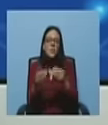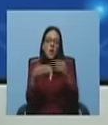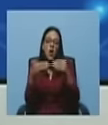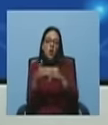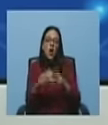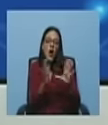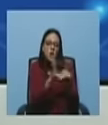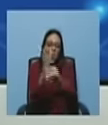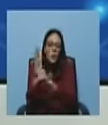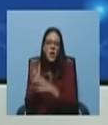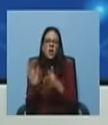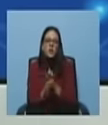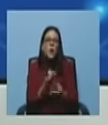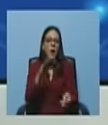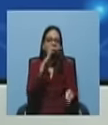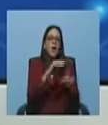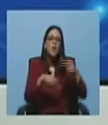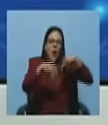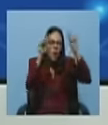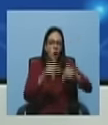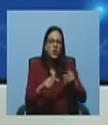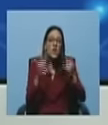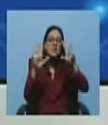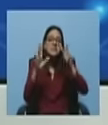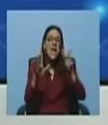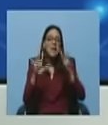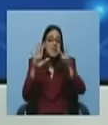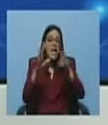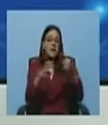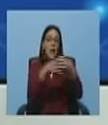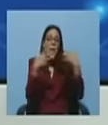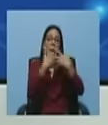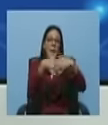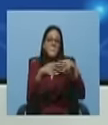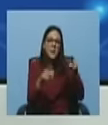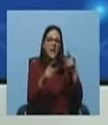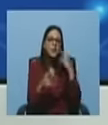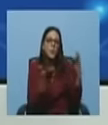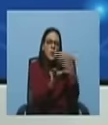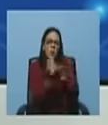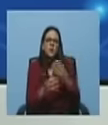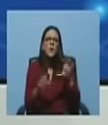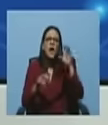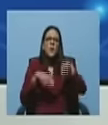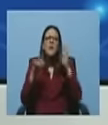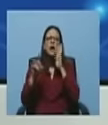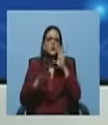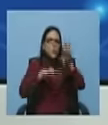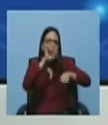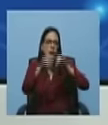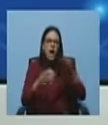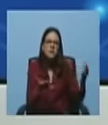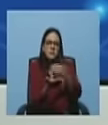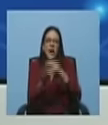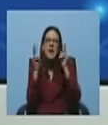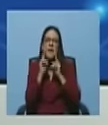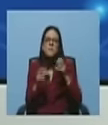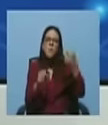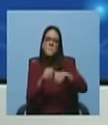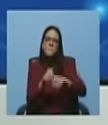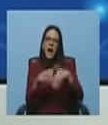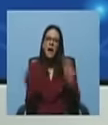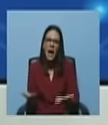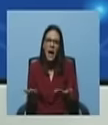$2,700,000 bajo la contratación de 7 empresas vinculadas a la recolección de desechos sólidos justamente en la ciudad de